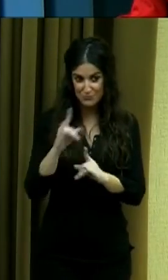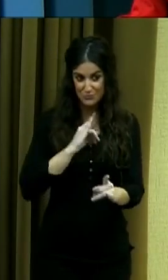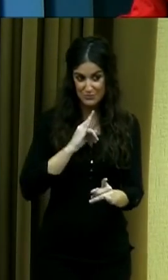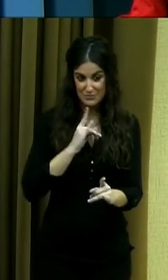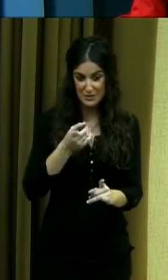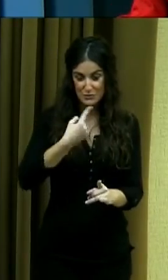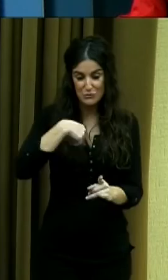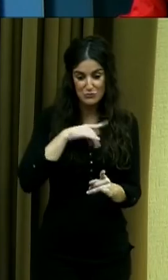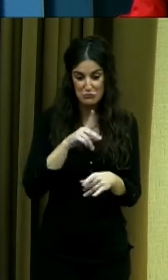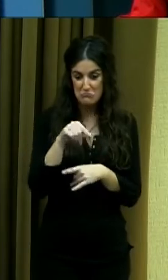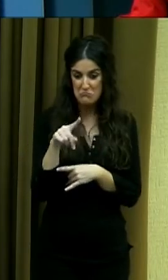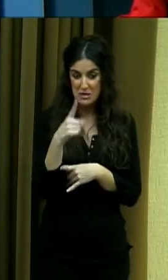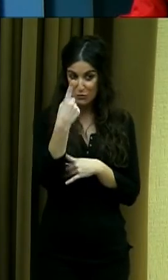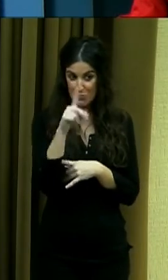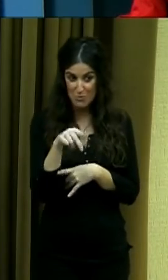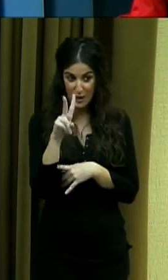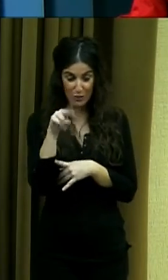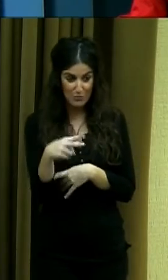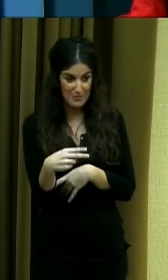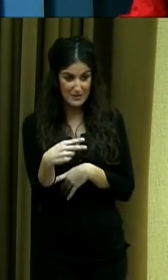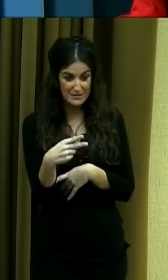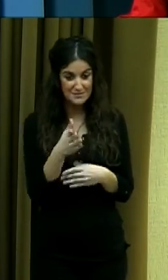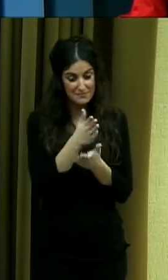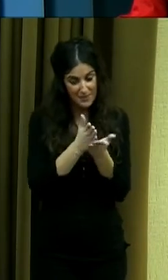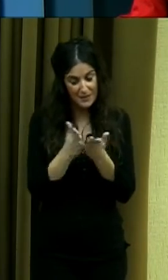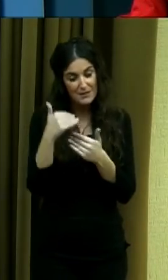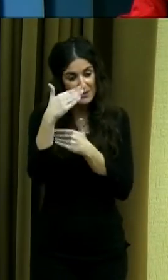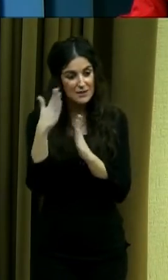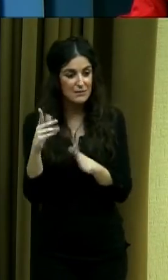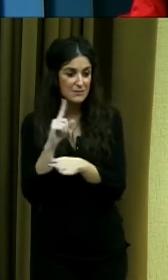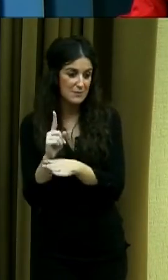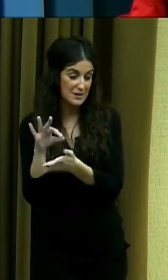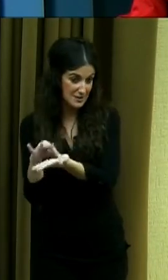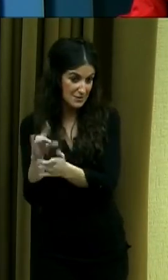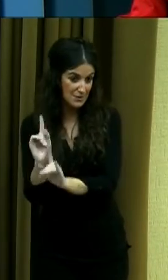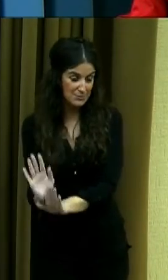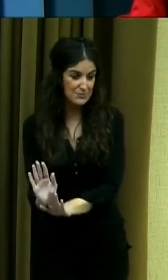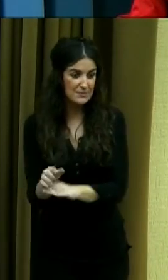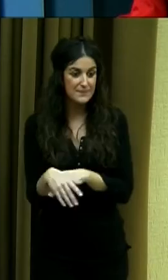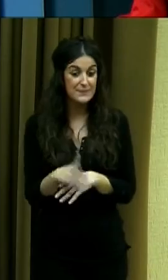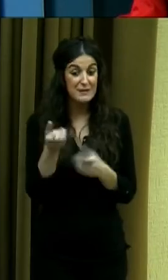niños y se derivan a los tratamientos de atención temprana. Esa es la práctica que se está llevando habitualmente.